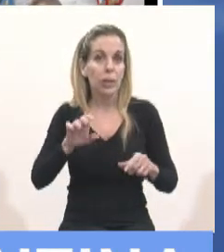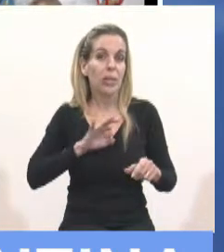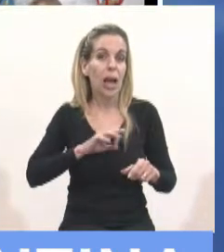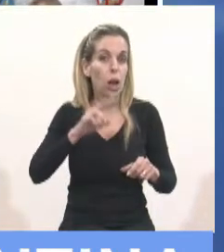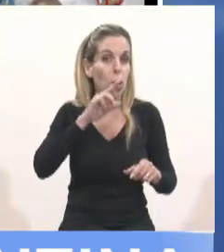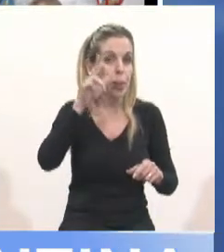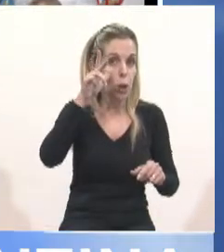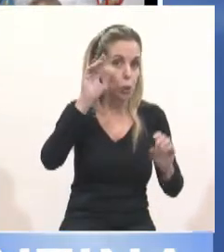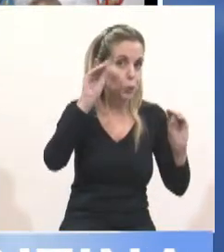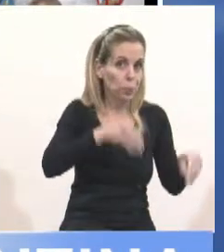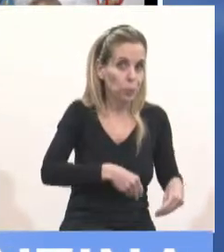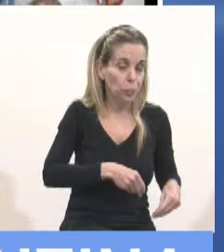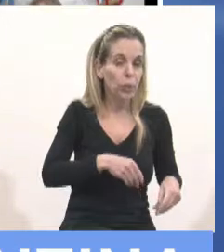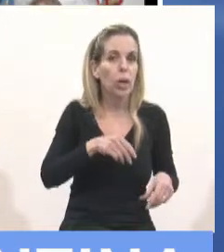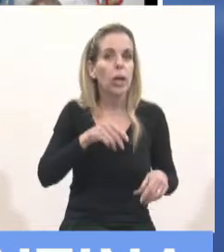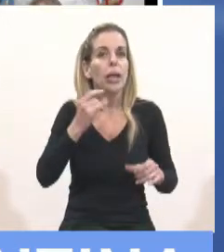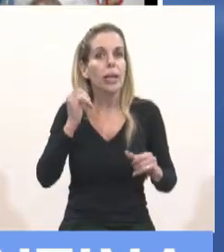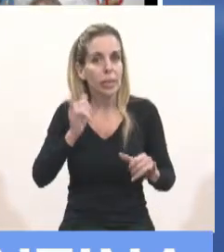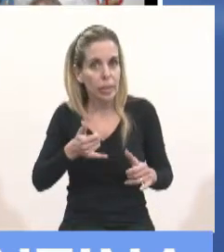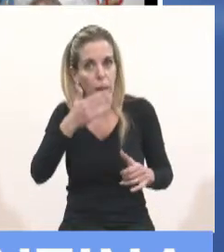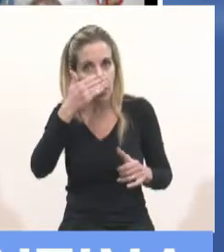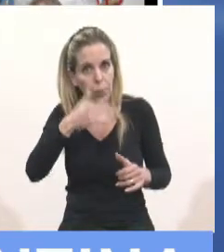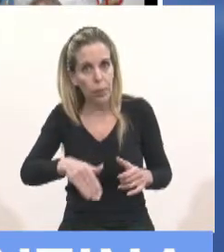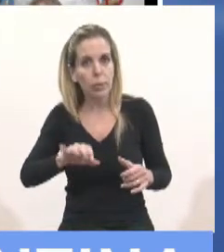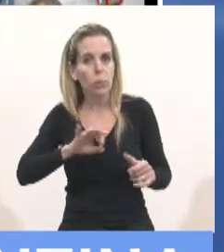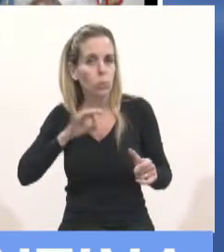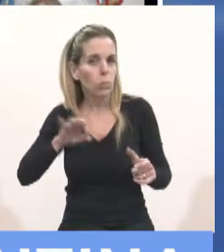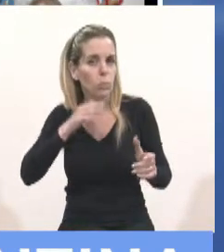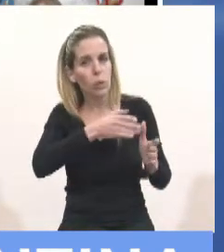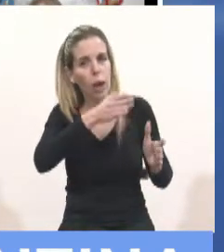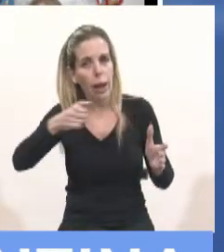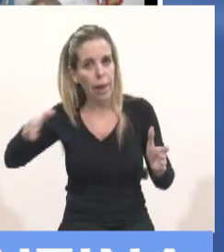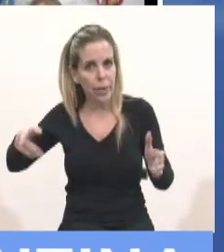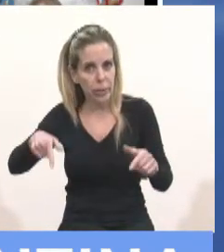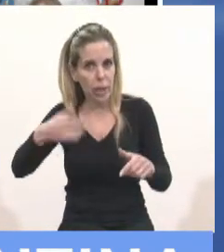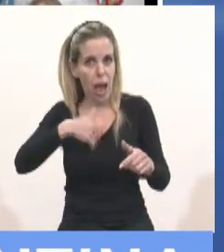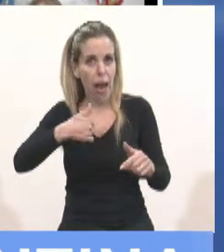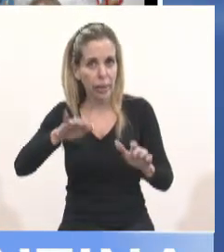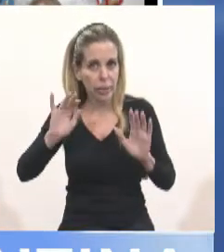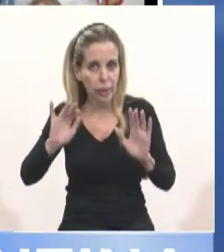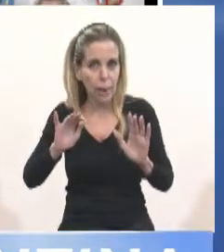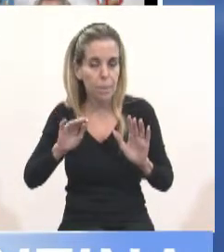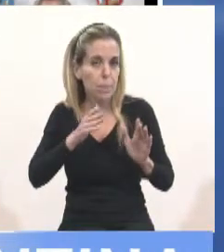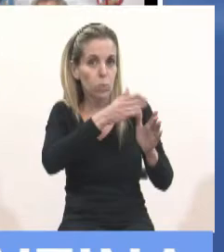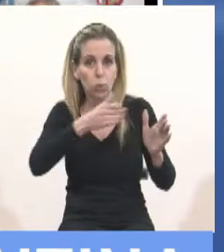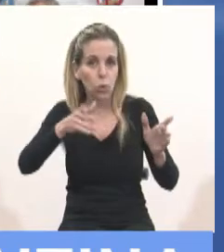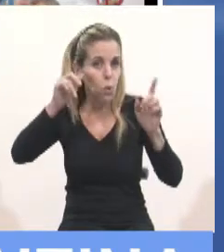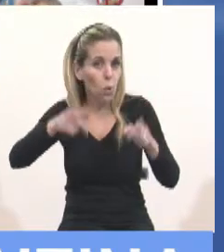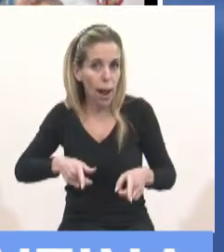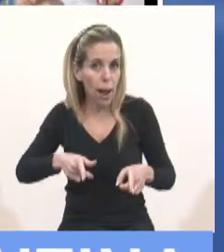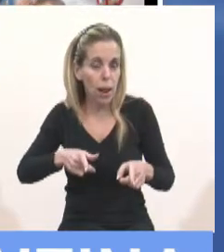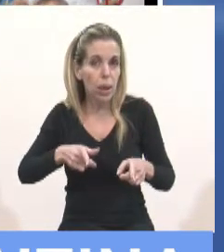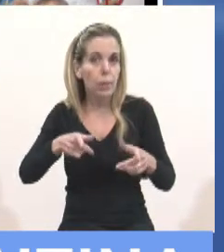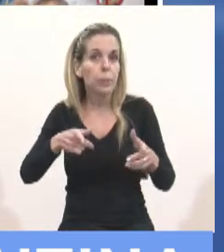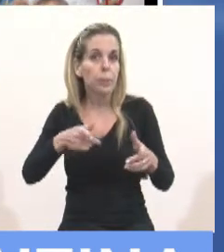se tuvo éxito político, se tuvo éxito de los civiles, se tuvo éxito en los debates, pero nada de eso pudo evitar que